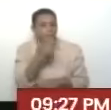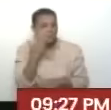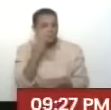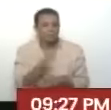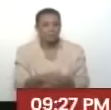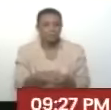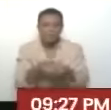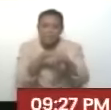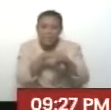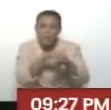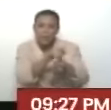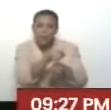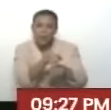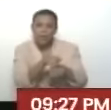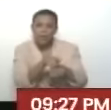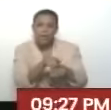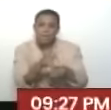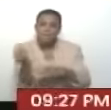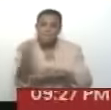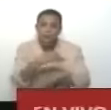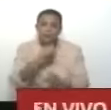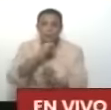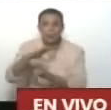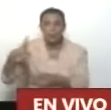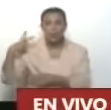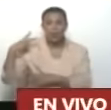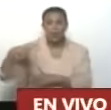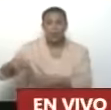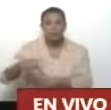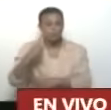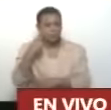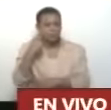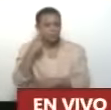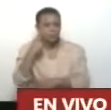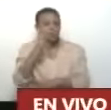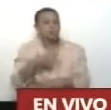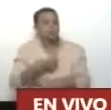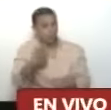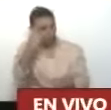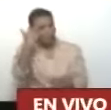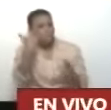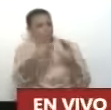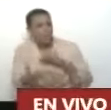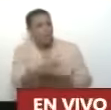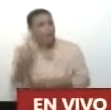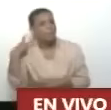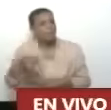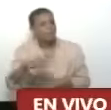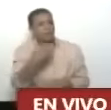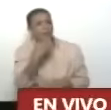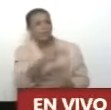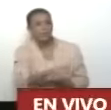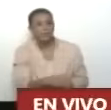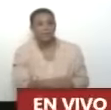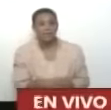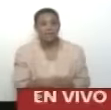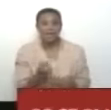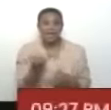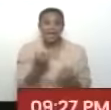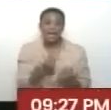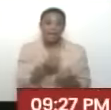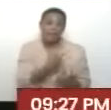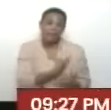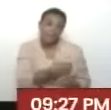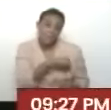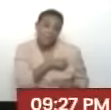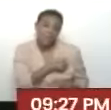fíjense, presidente, usted dijo que no le iba a mandar más mensajes a Washington. Yo sí le voy a mandar uno. Bueno, ¿en guarao o en español?